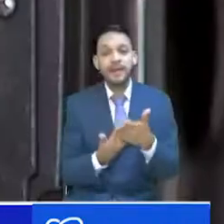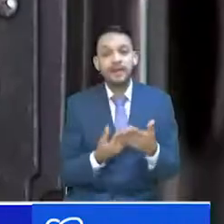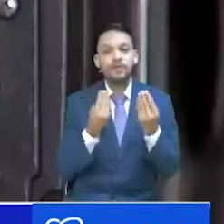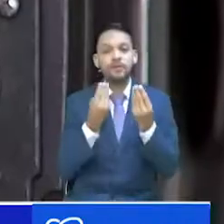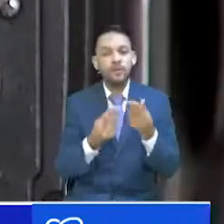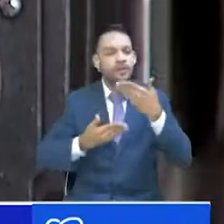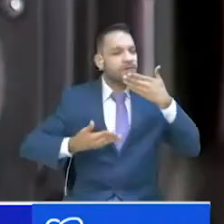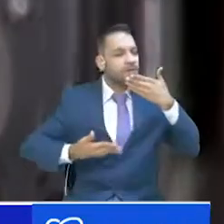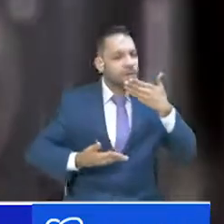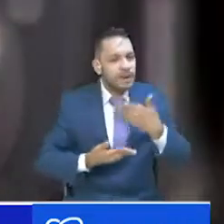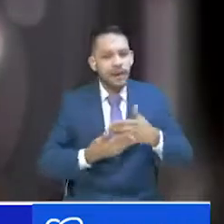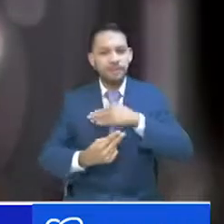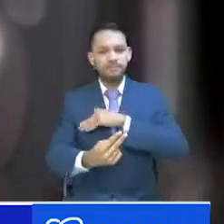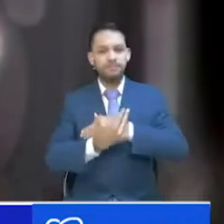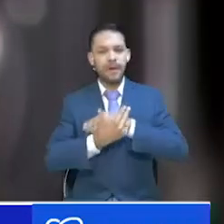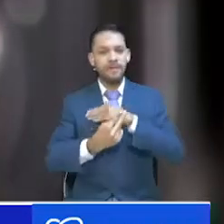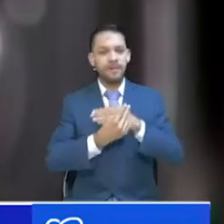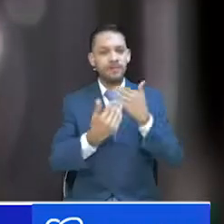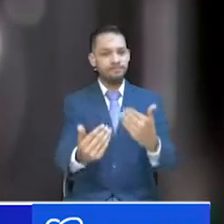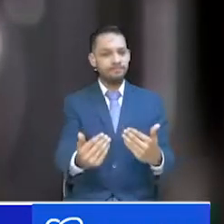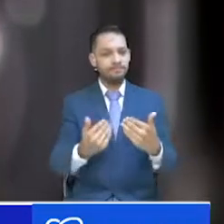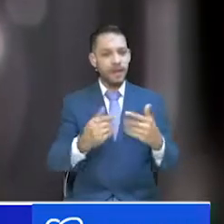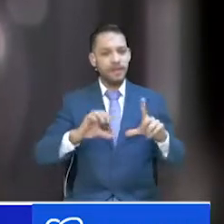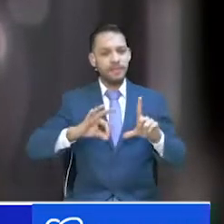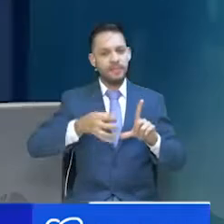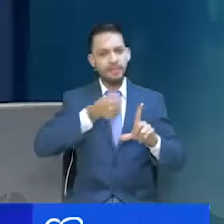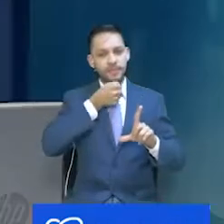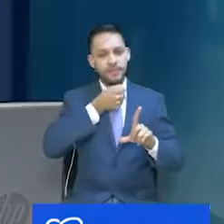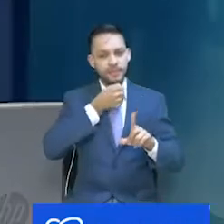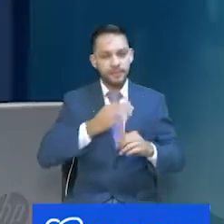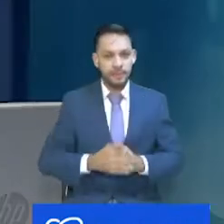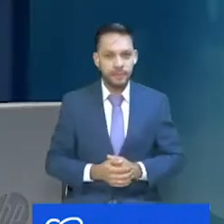muchas gracias por la fidelidad con nosotros